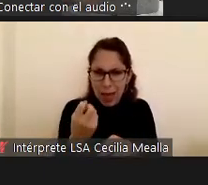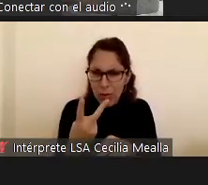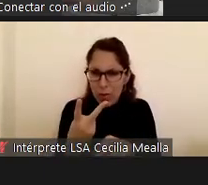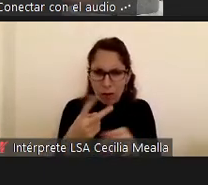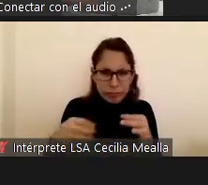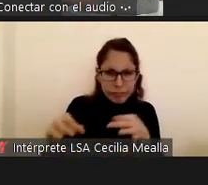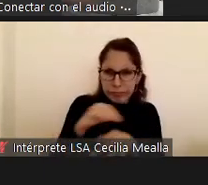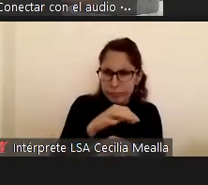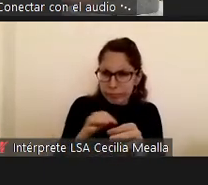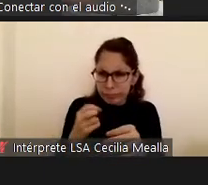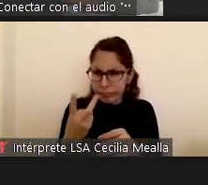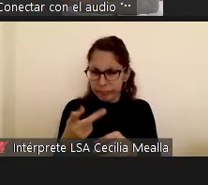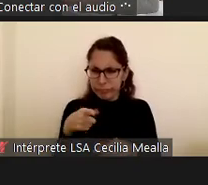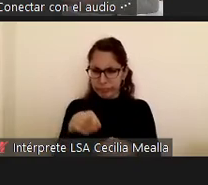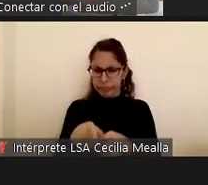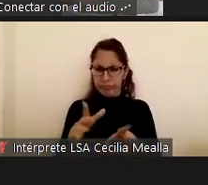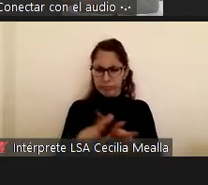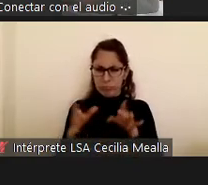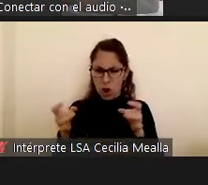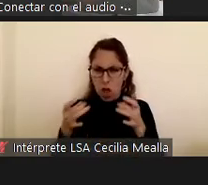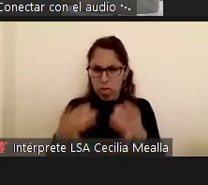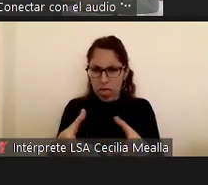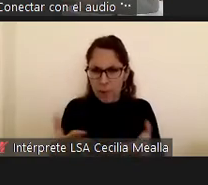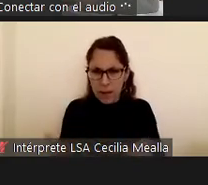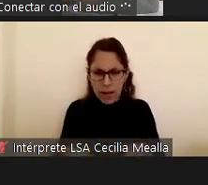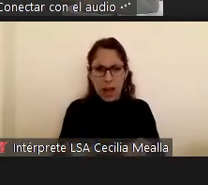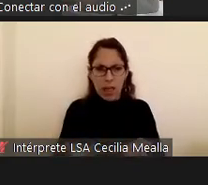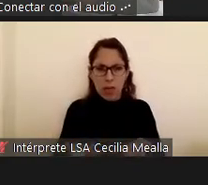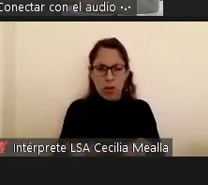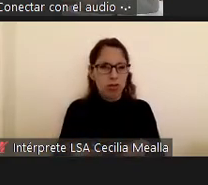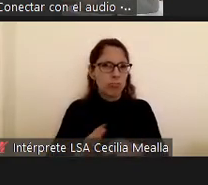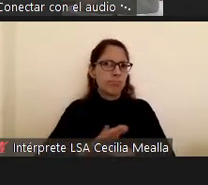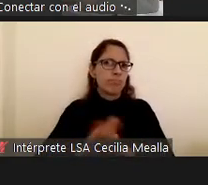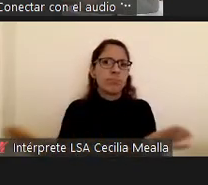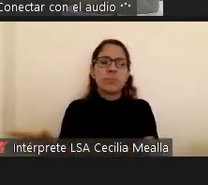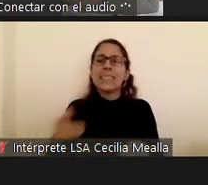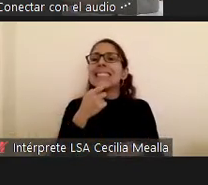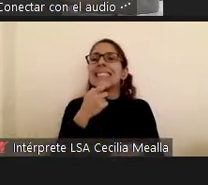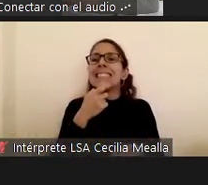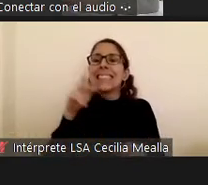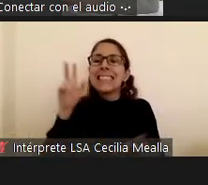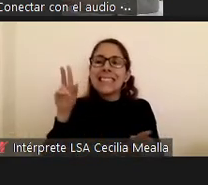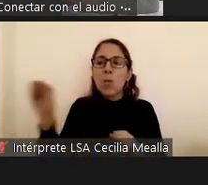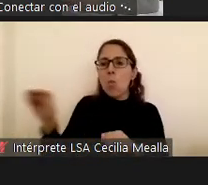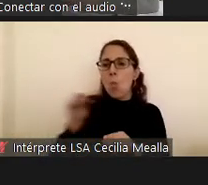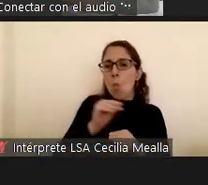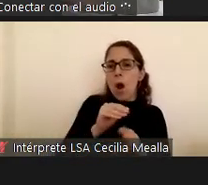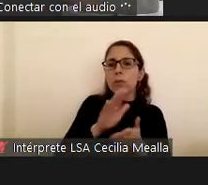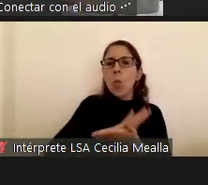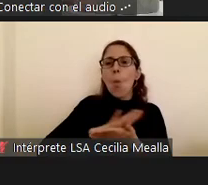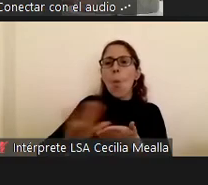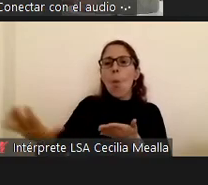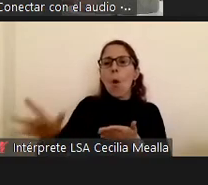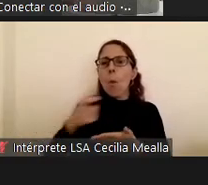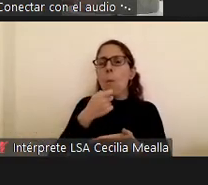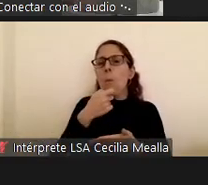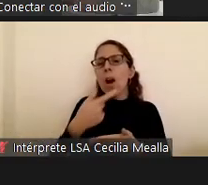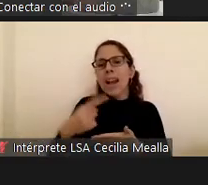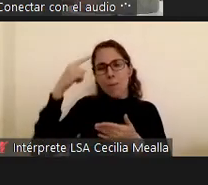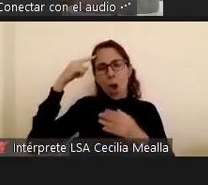una sola, ¿no es cierto? Si hay una infección en una muestra normalmente estéril. Por ejemplo, el líquido cefalorraquídeo,